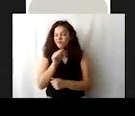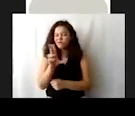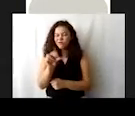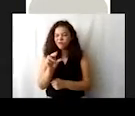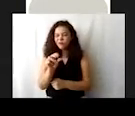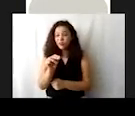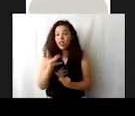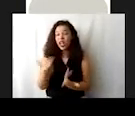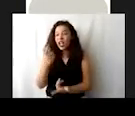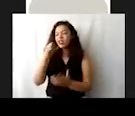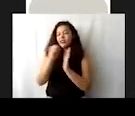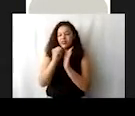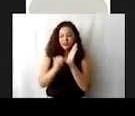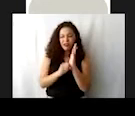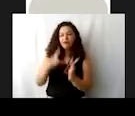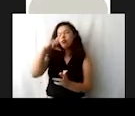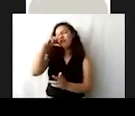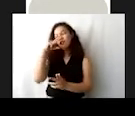tenían fallas con el sistema,